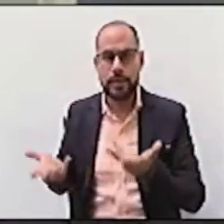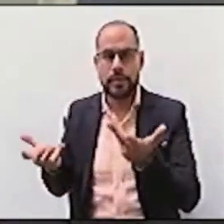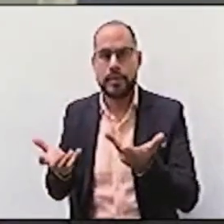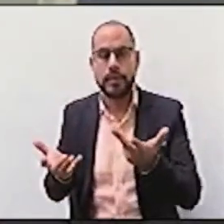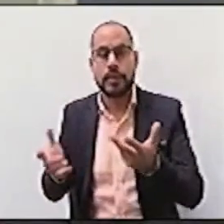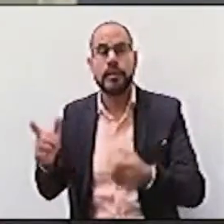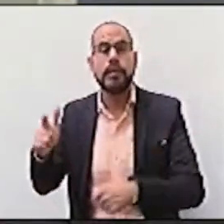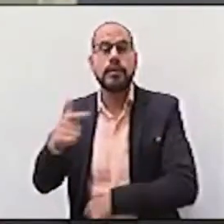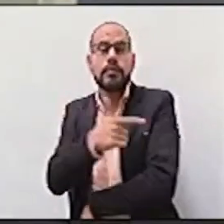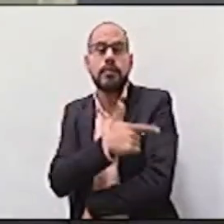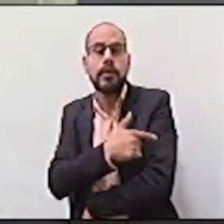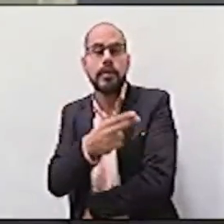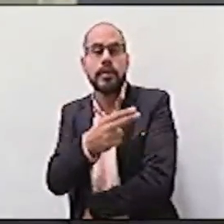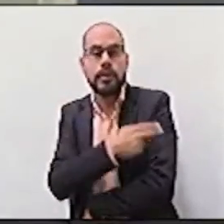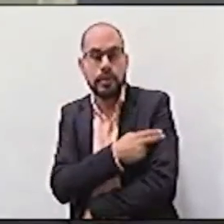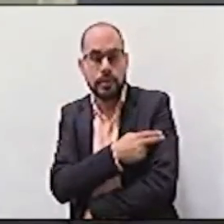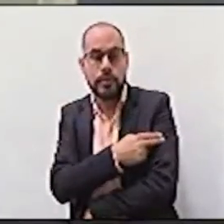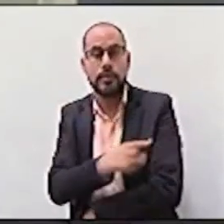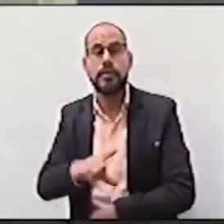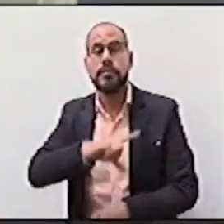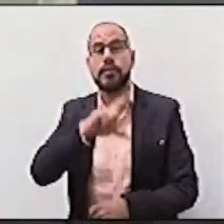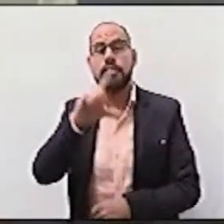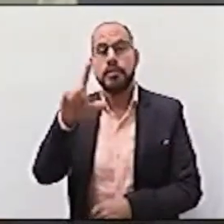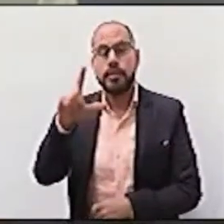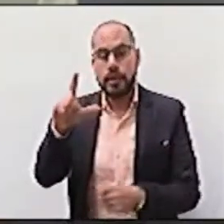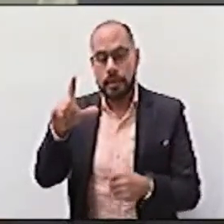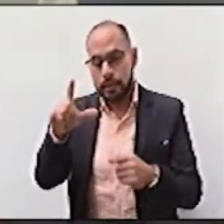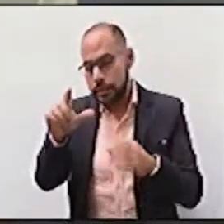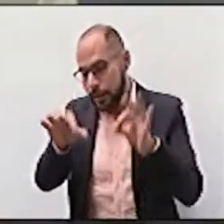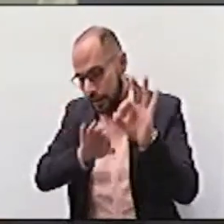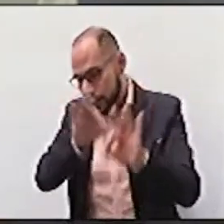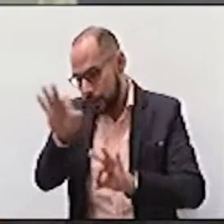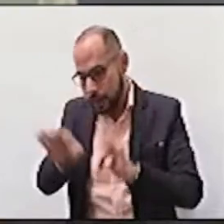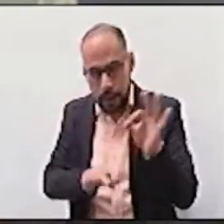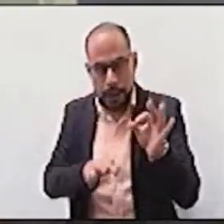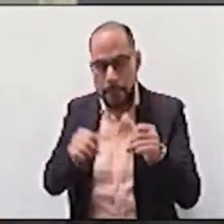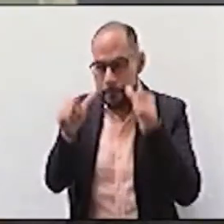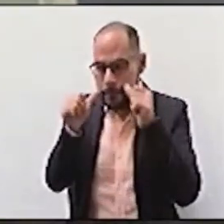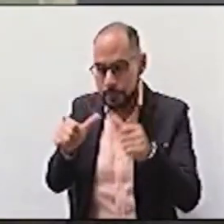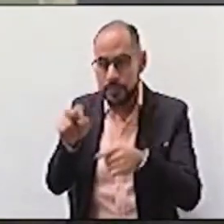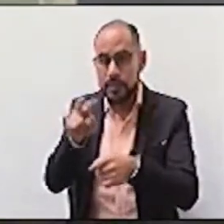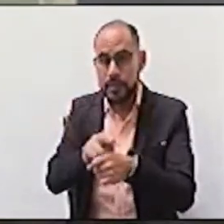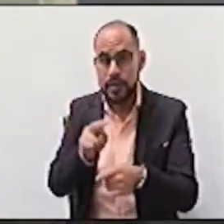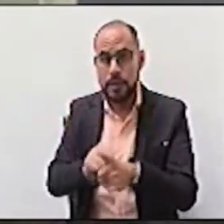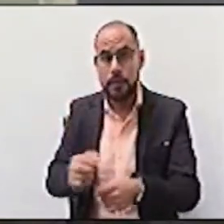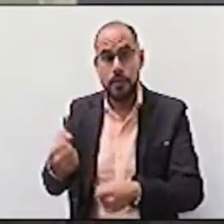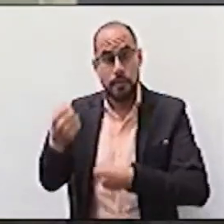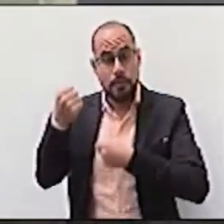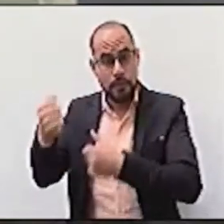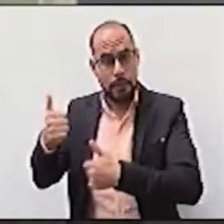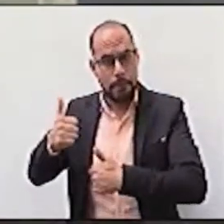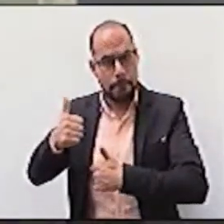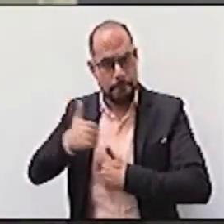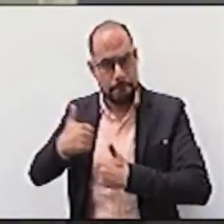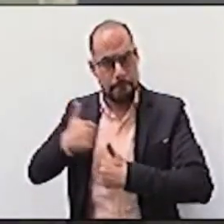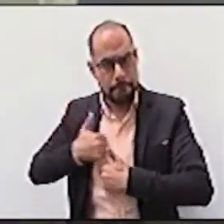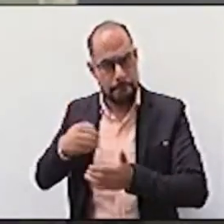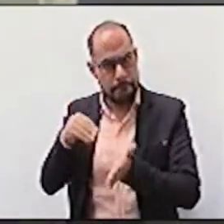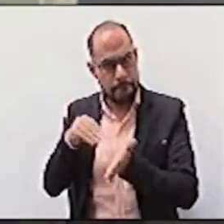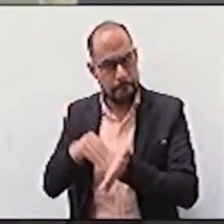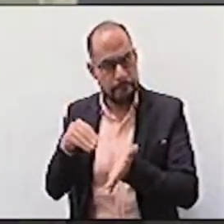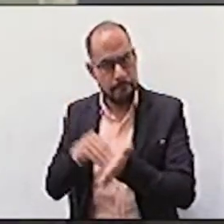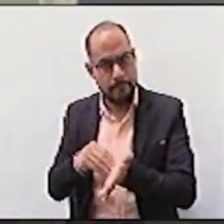la Guardia Nacional y en consecuencia de la Fuerza Armada Permanente en términos de